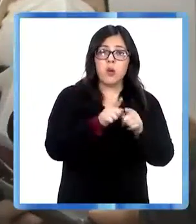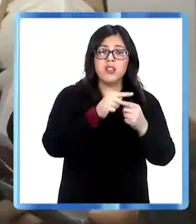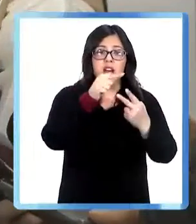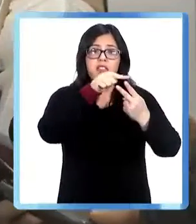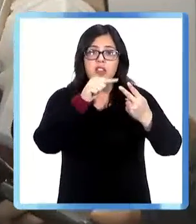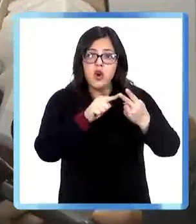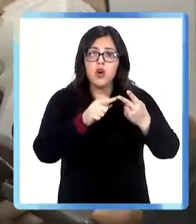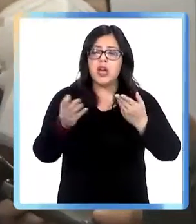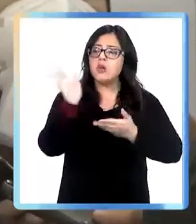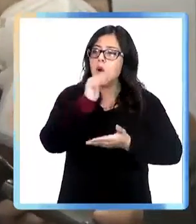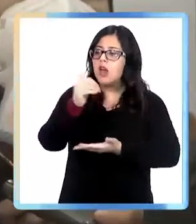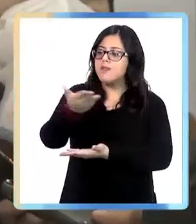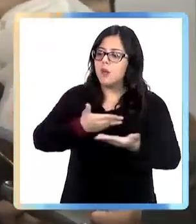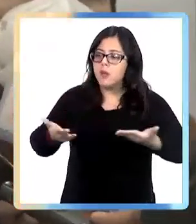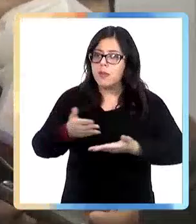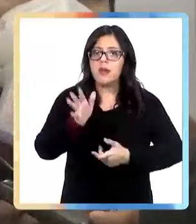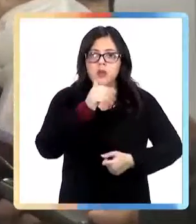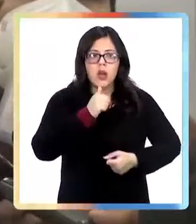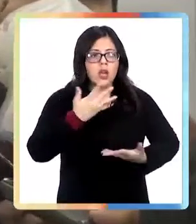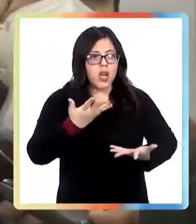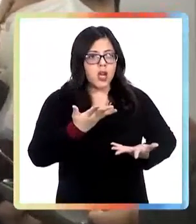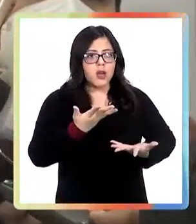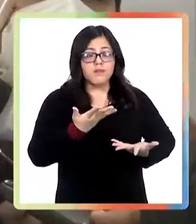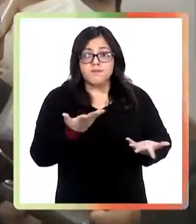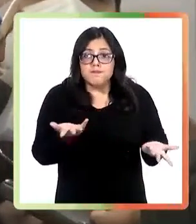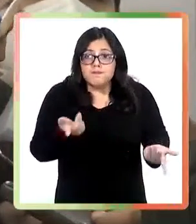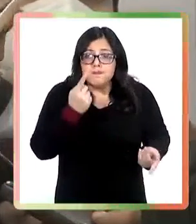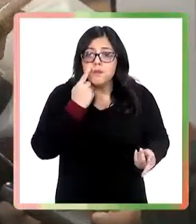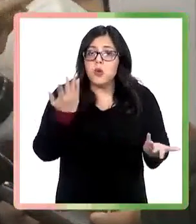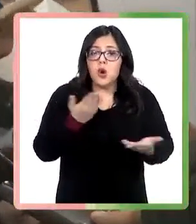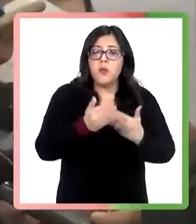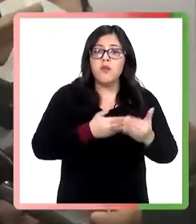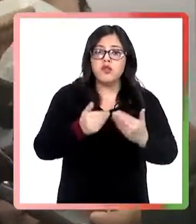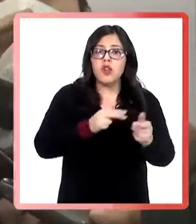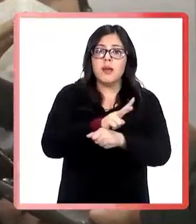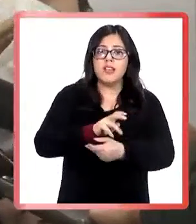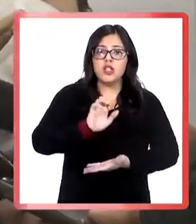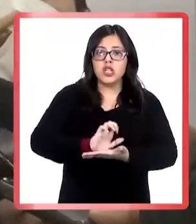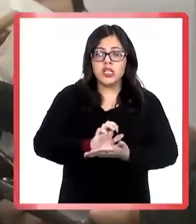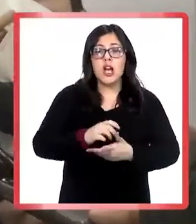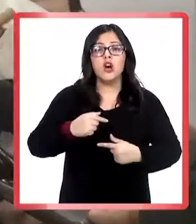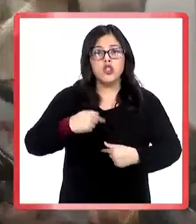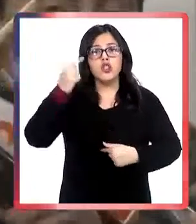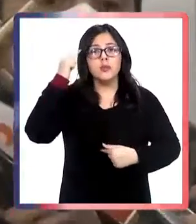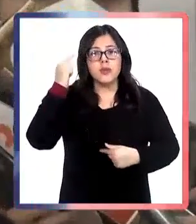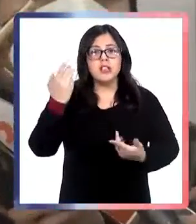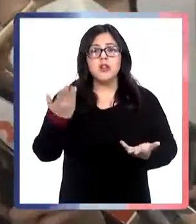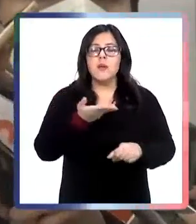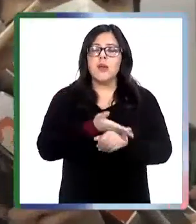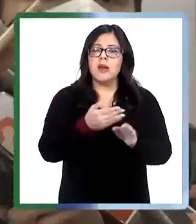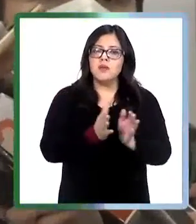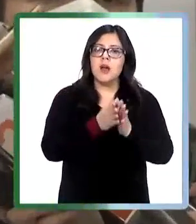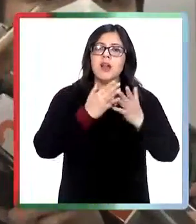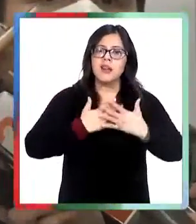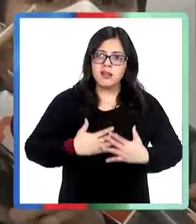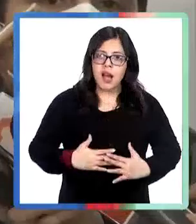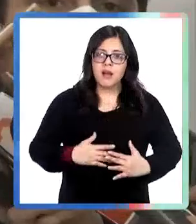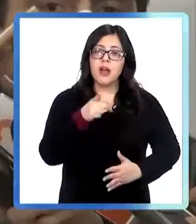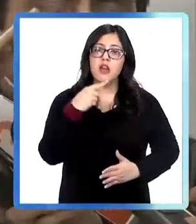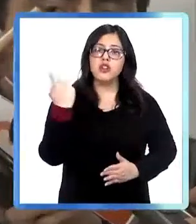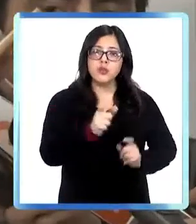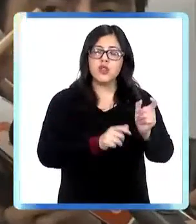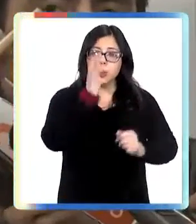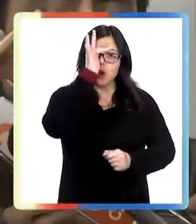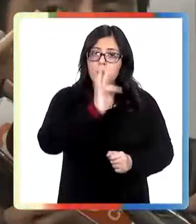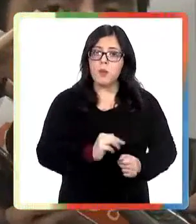bilateralidad, que no se escuche al otro y que no se pondere, evidentemente que es no conocer cómo funciona la administración del Estado. Yo creo que hay que llamar un poquito a la